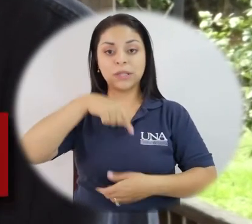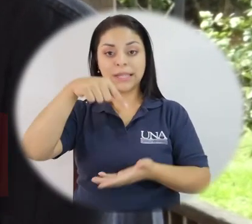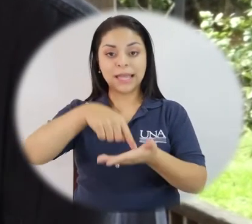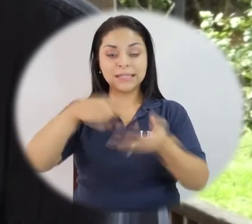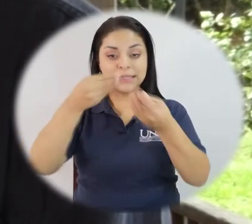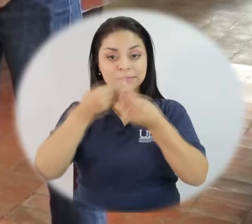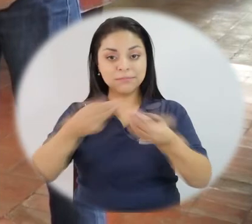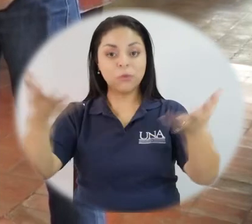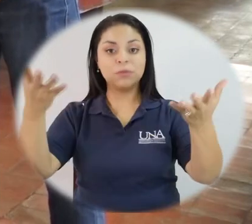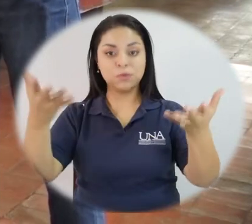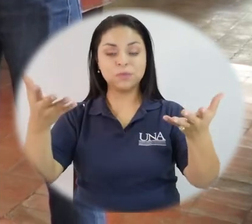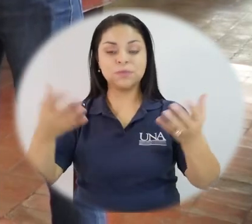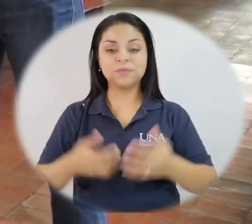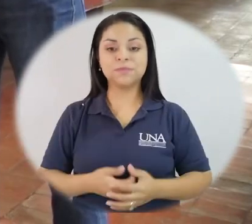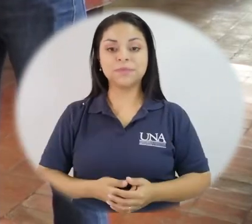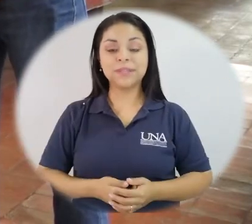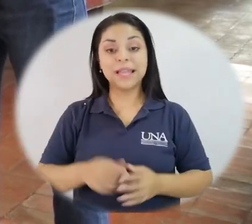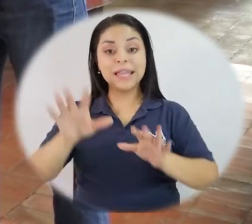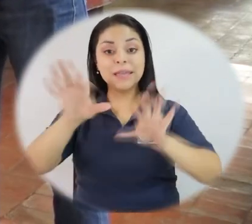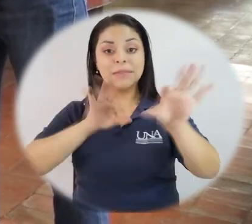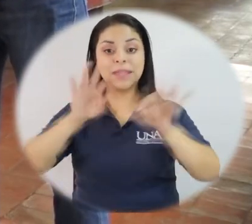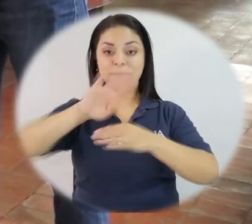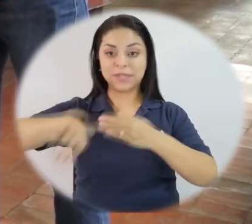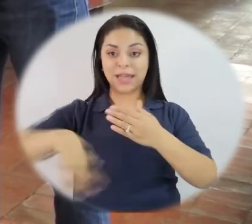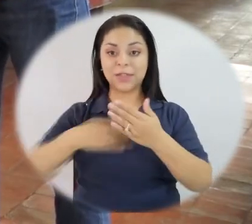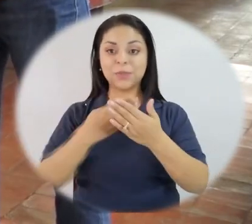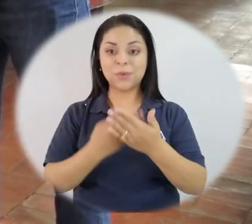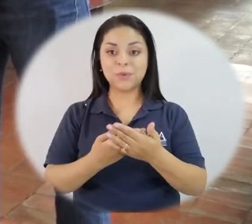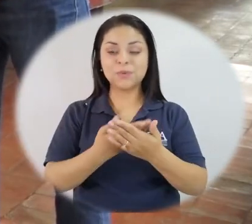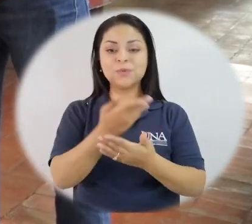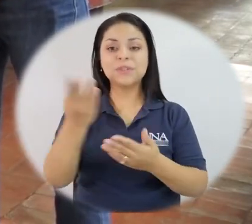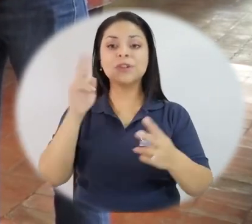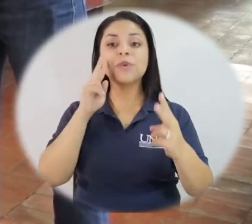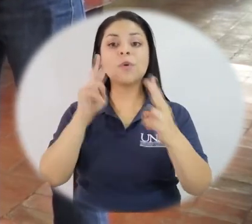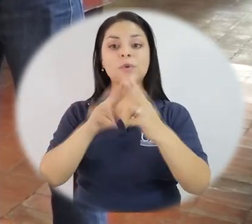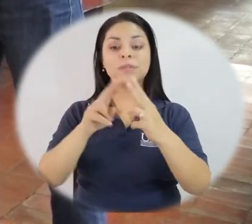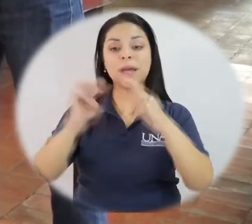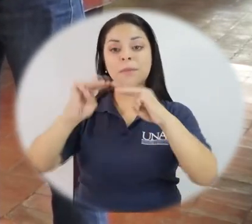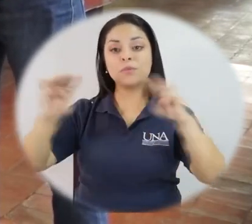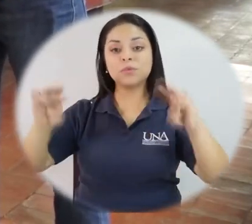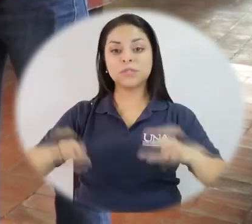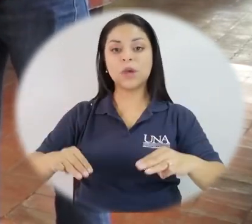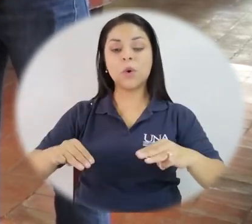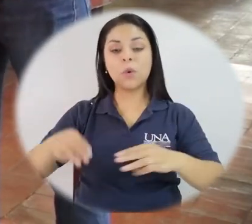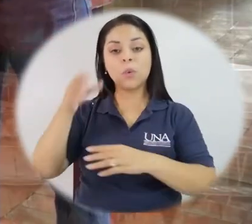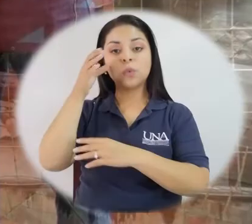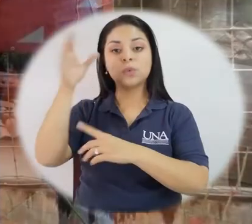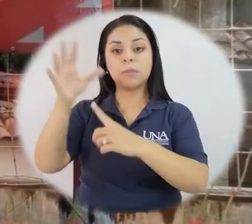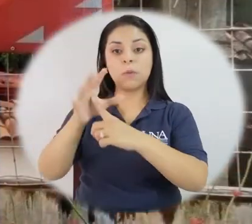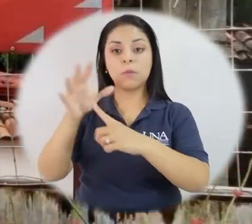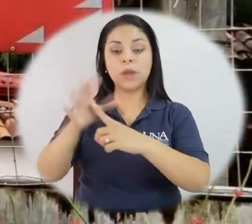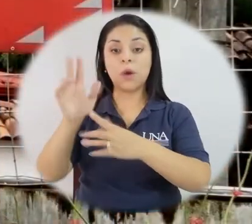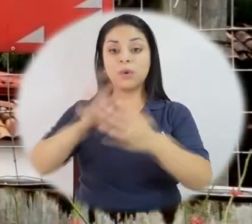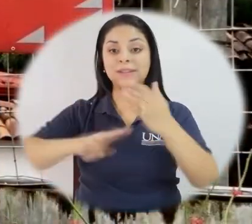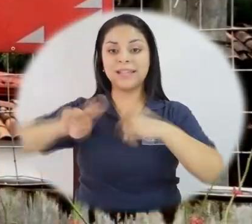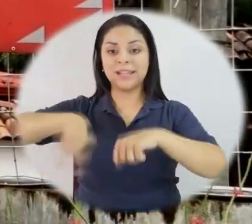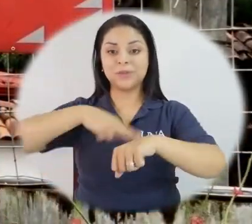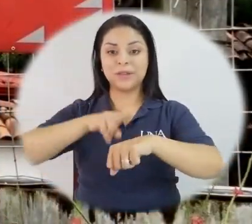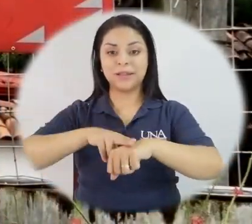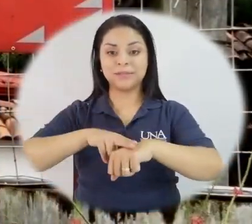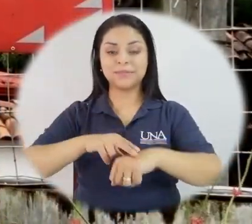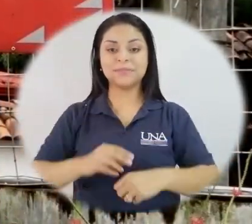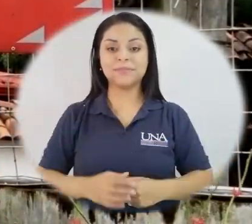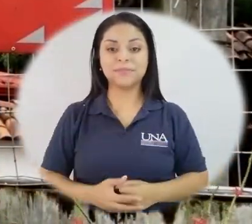informativo y pues les invitamos a todos y a todas a que conozcan el Museo de Cultura Popular de la Universidad Nacional.